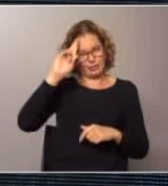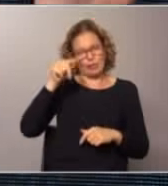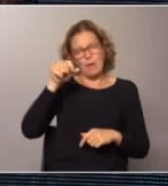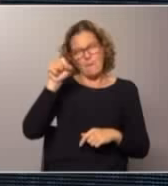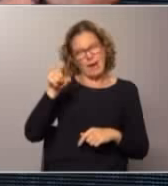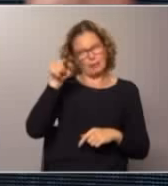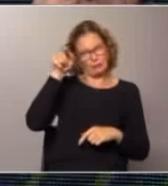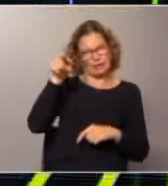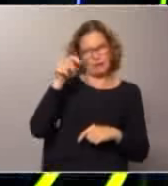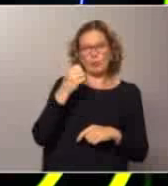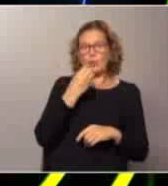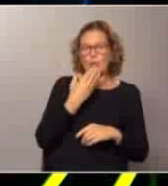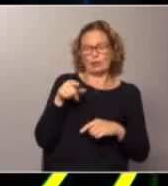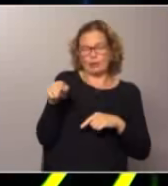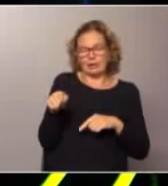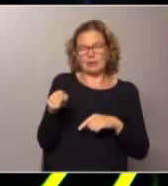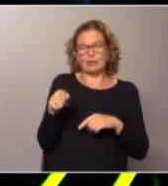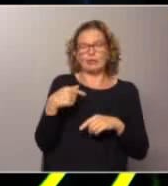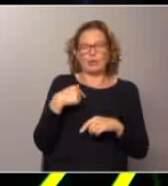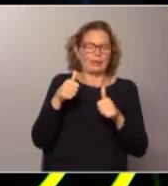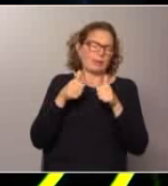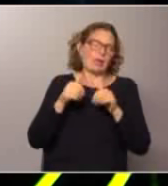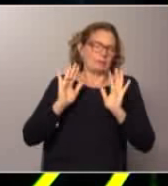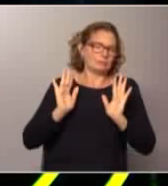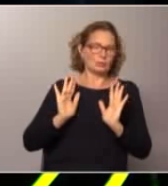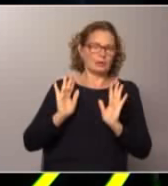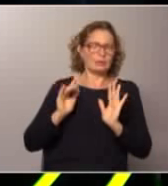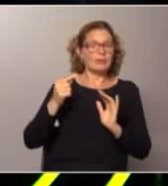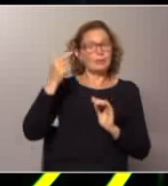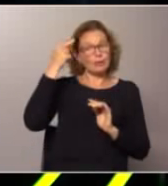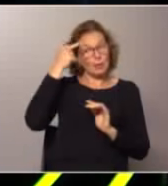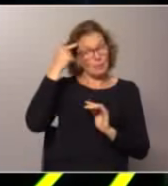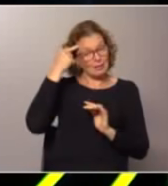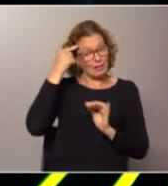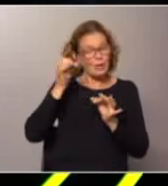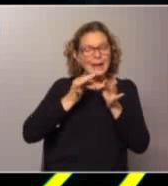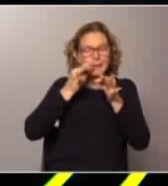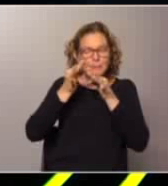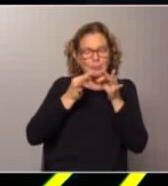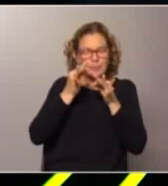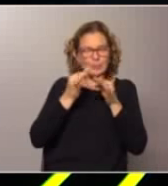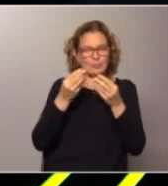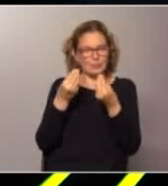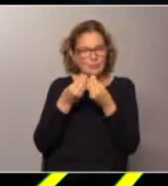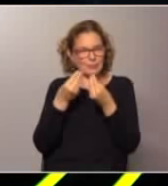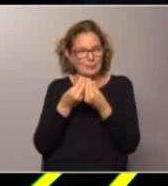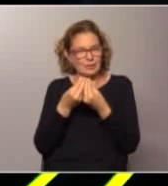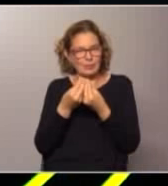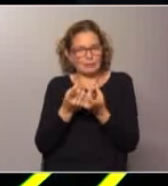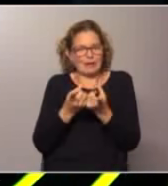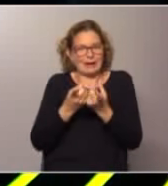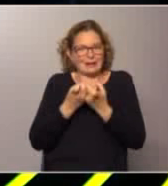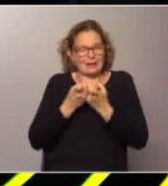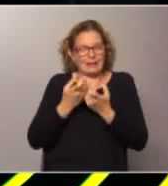esos los malos los buenos son estos que bien que estuve y si lo pensamos explica mucha de nuestra necesidad